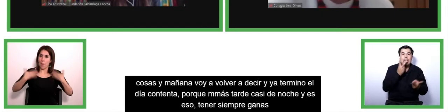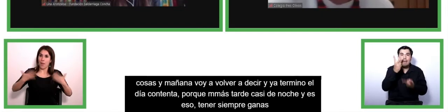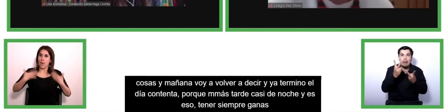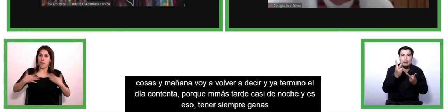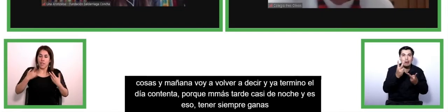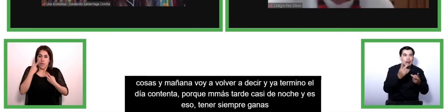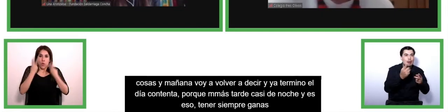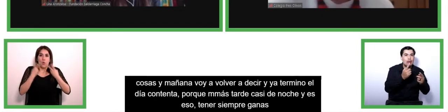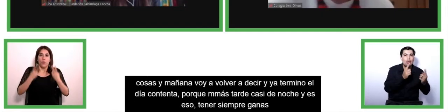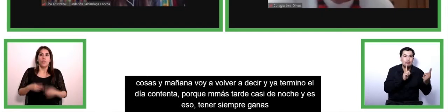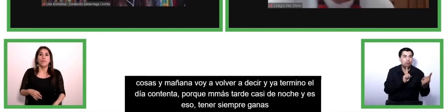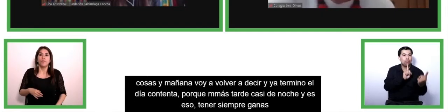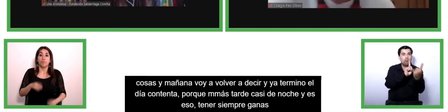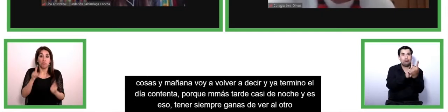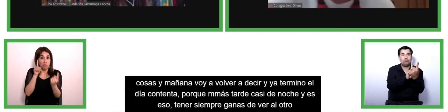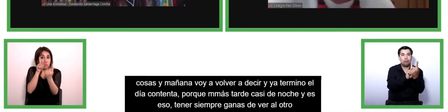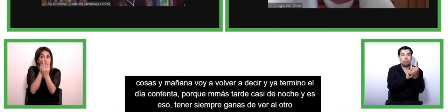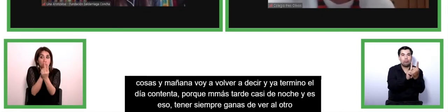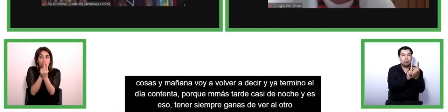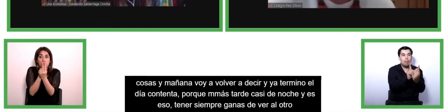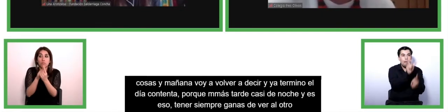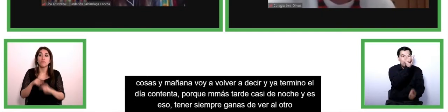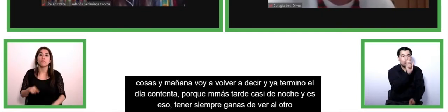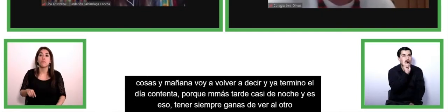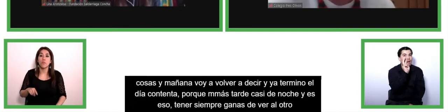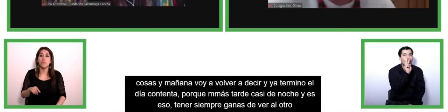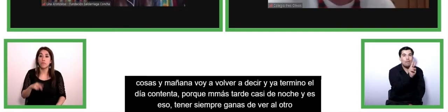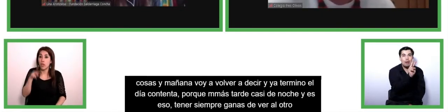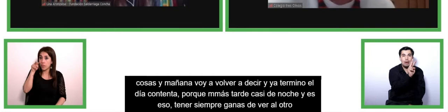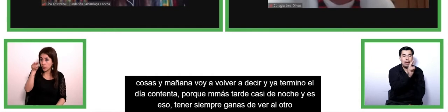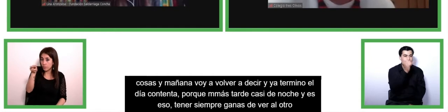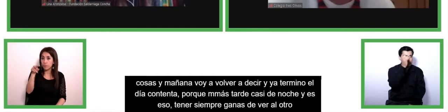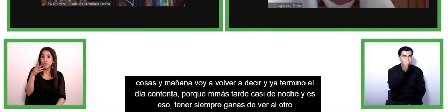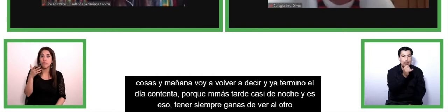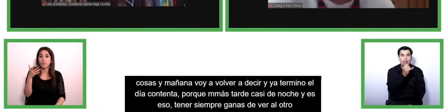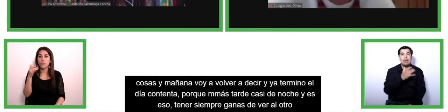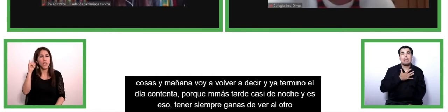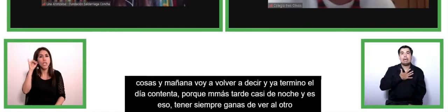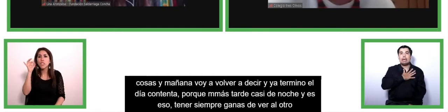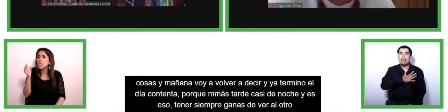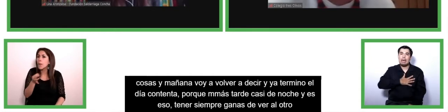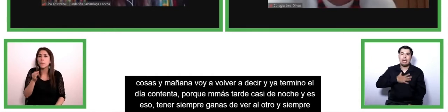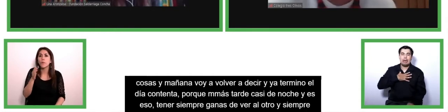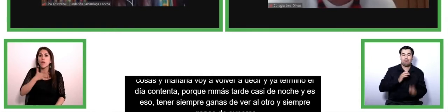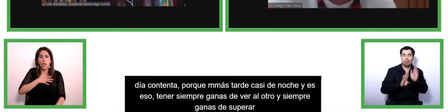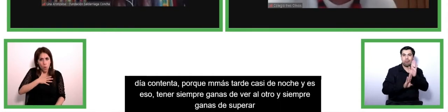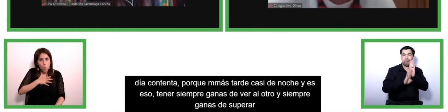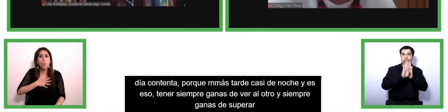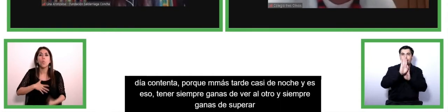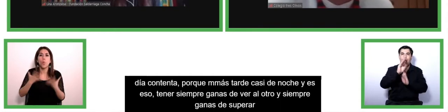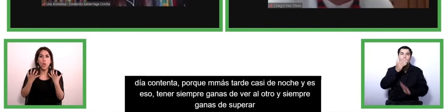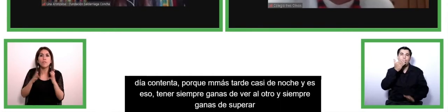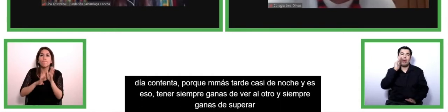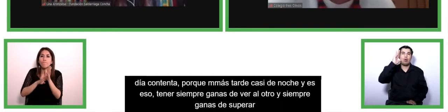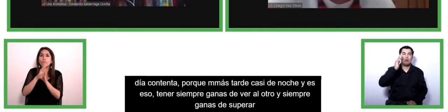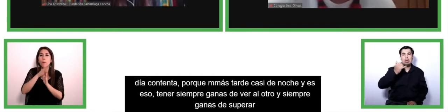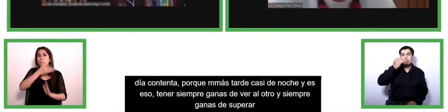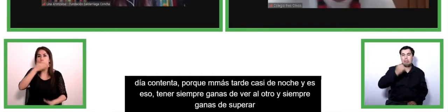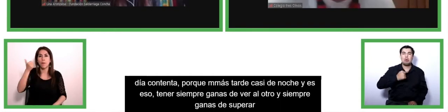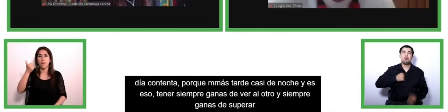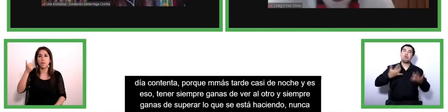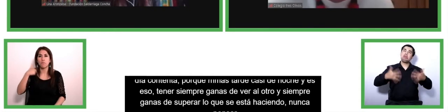de ver al otro. Y siempre ganas de superar lo que uno está haciendo. Nunca pensar que ya está.